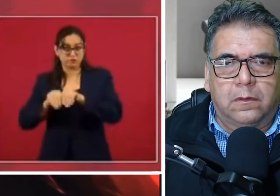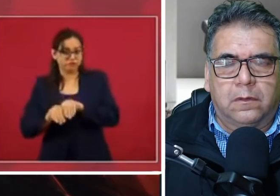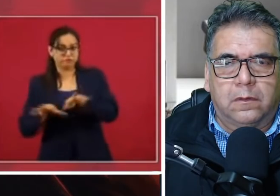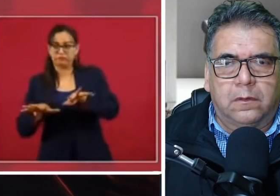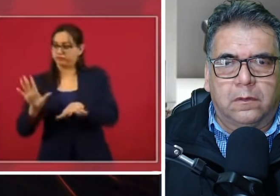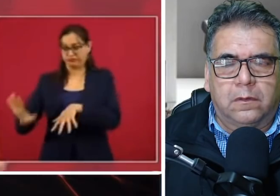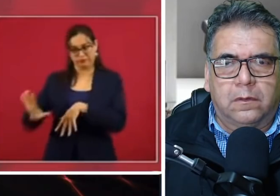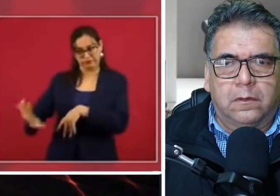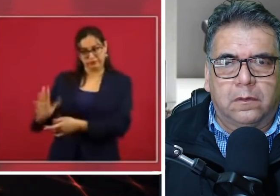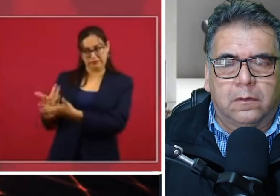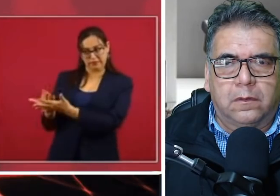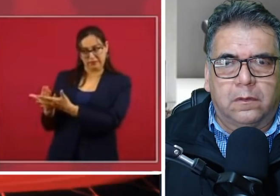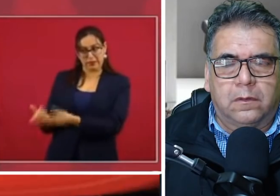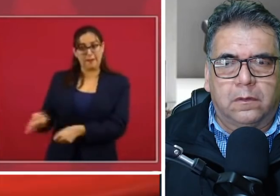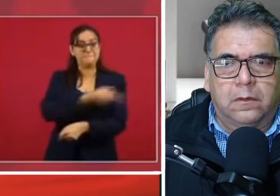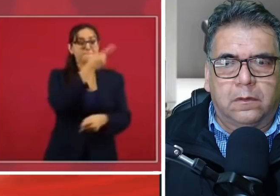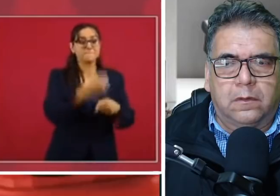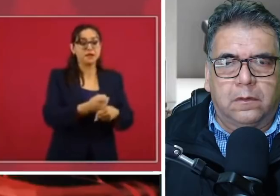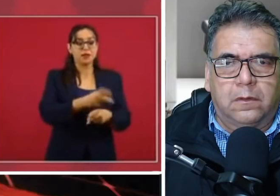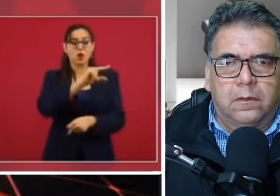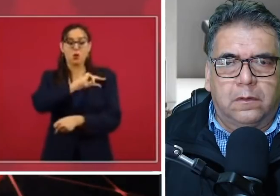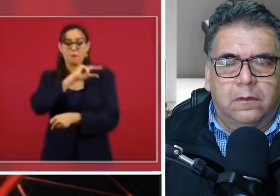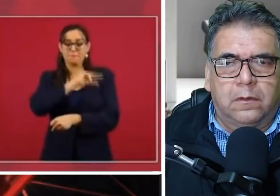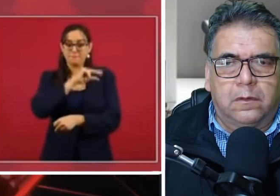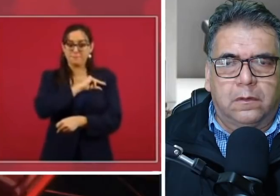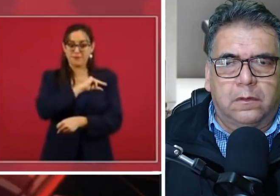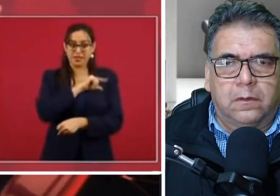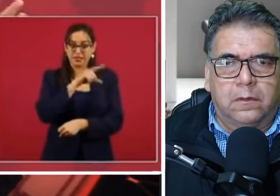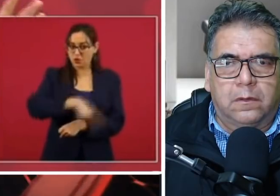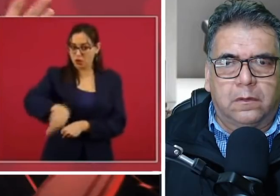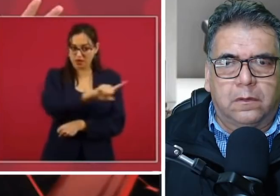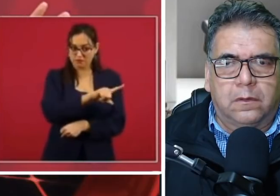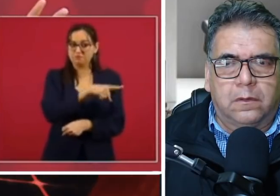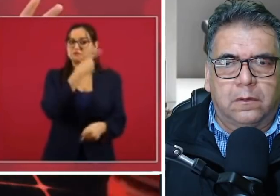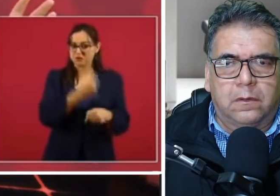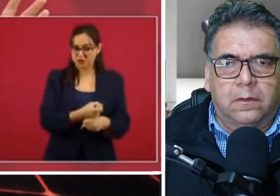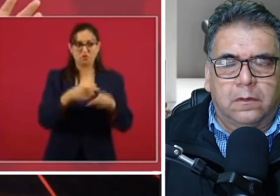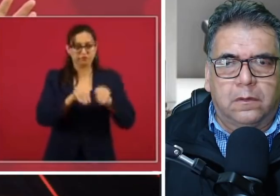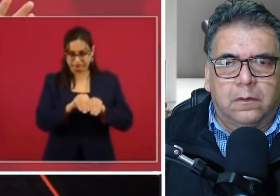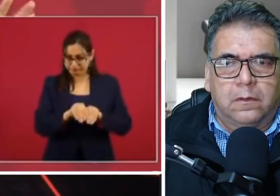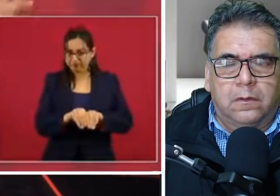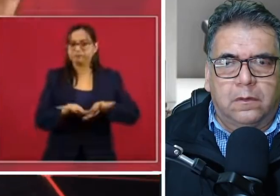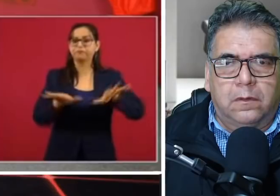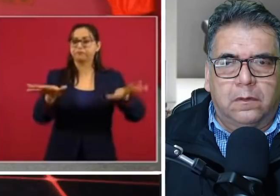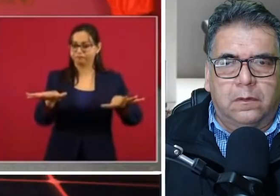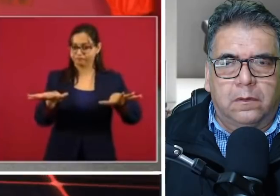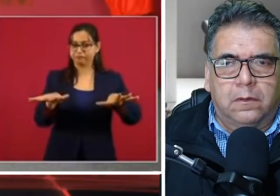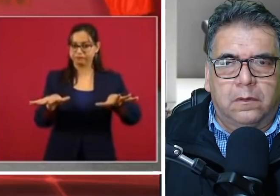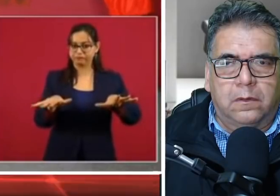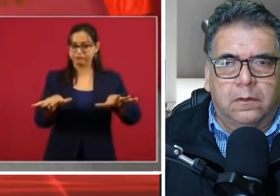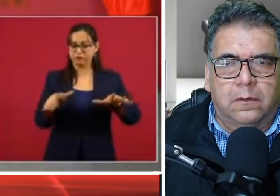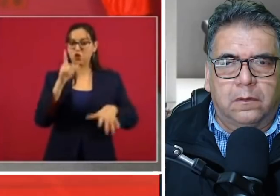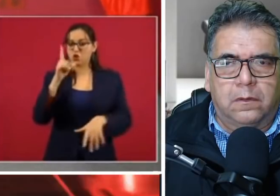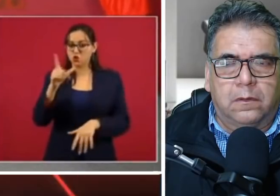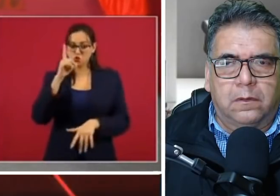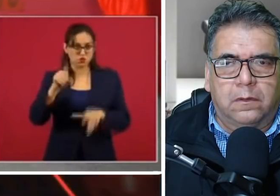último y que las plantas privadas fueran las primeras en